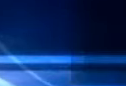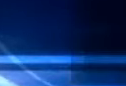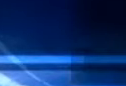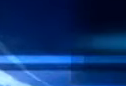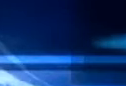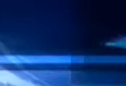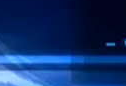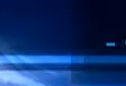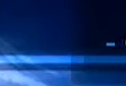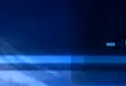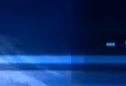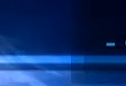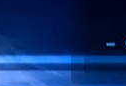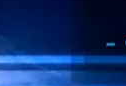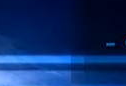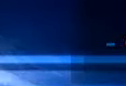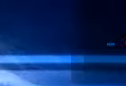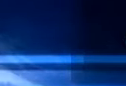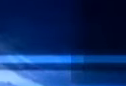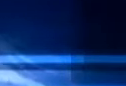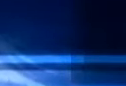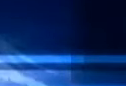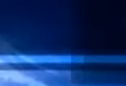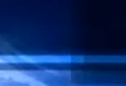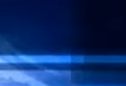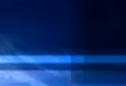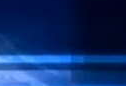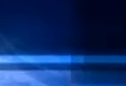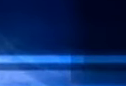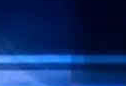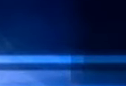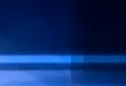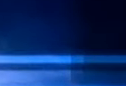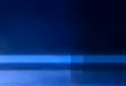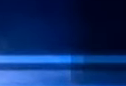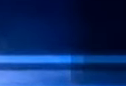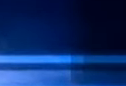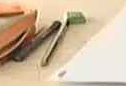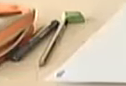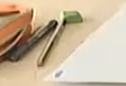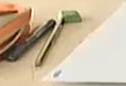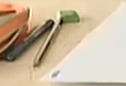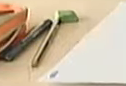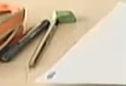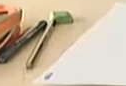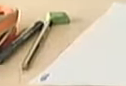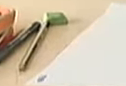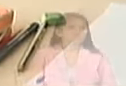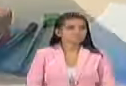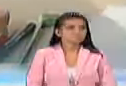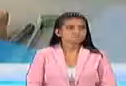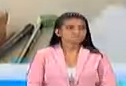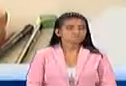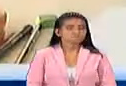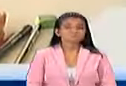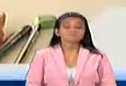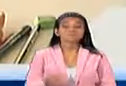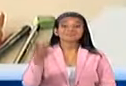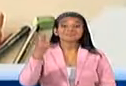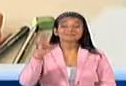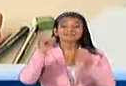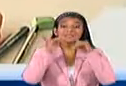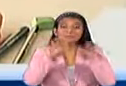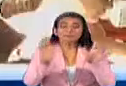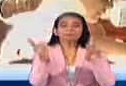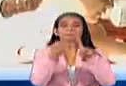3, 5º, 6º y 7º, el 4, 2º, 3º y 4º, el 7 de septiembre, 1º de